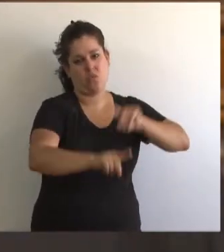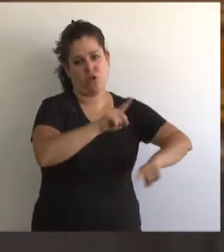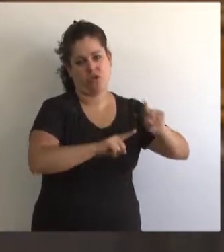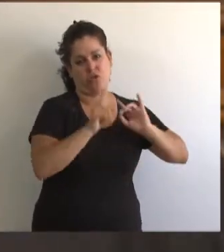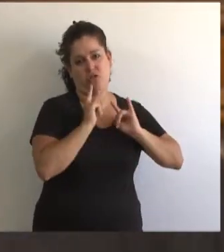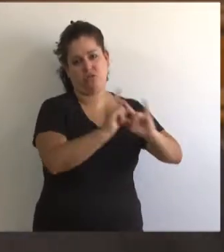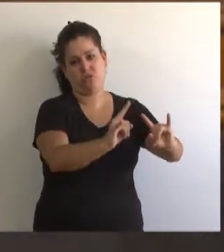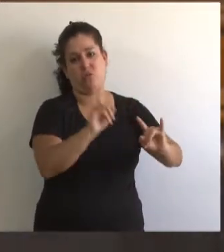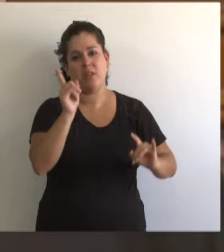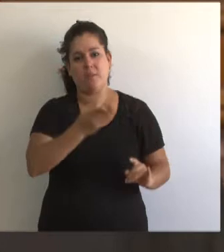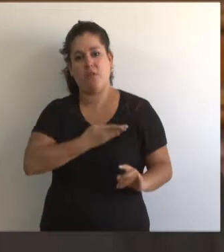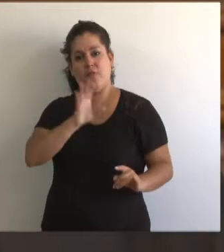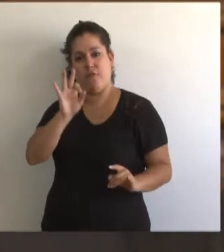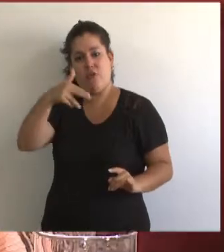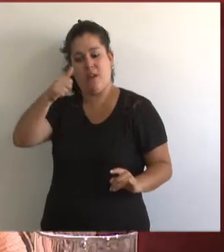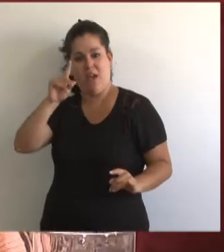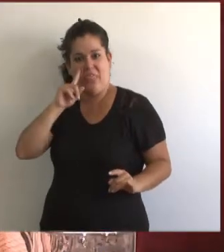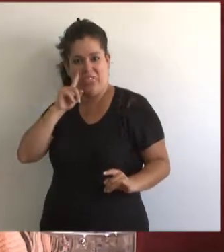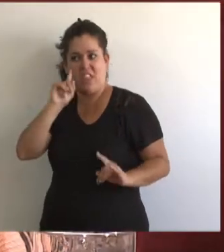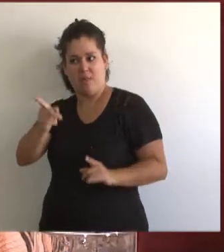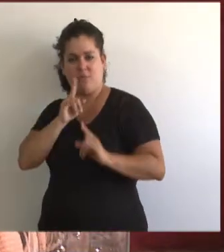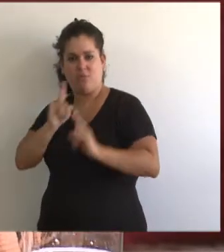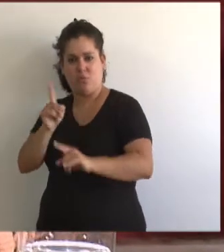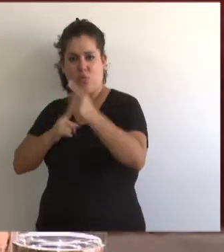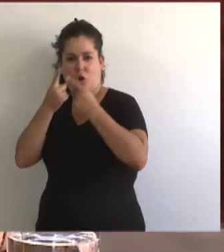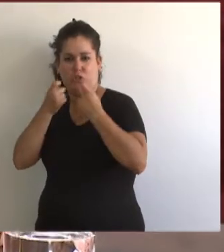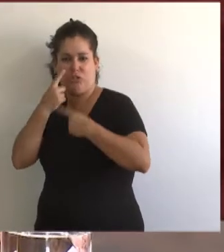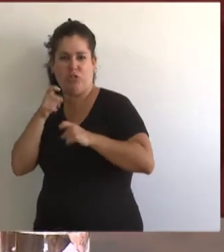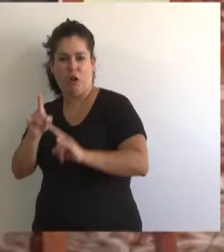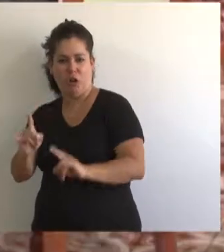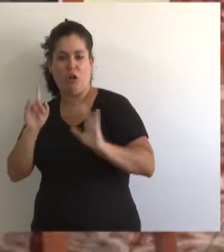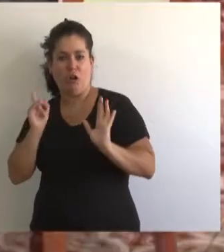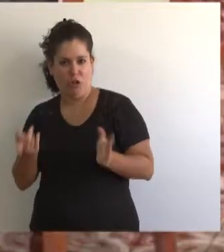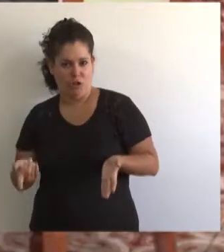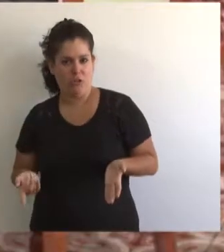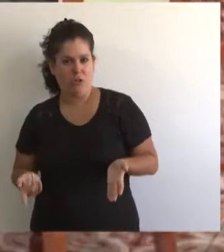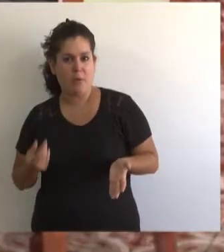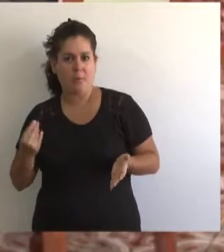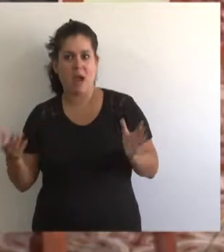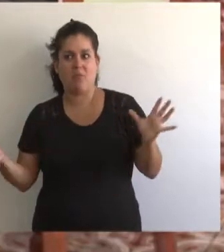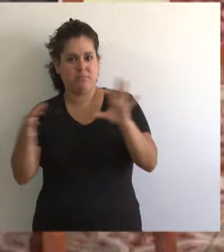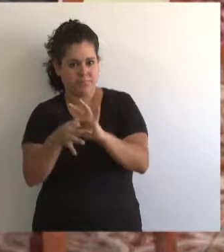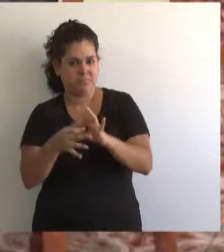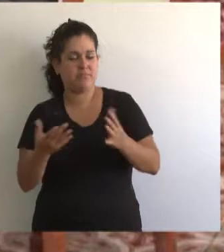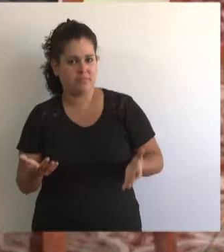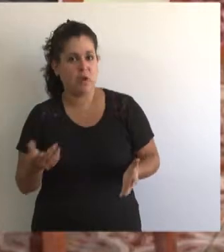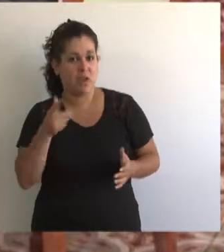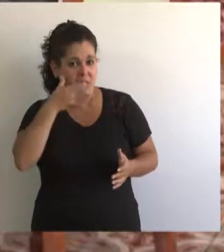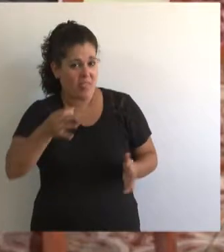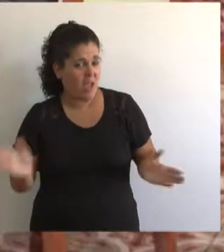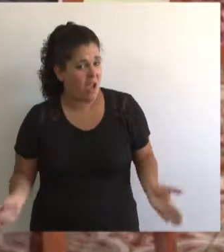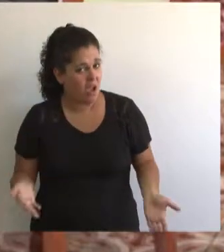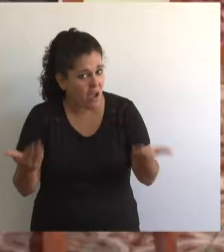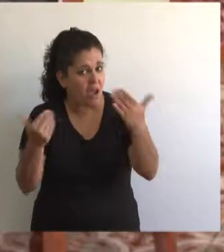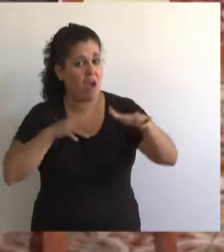organismos del Estado que regulan este tipo de actividades. Creemos que es un proyecto interesante para fomentar una